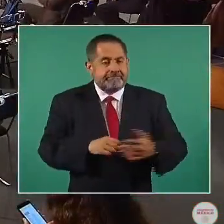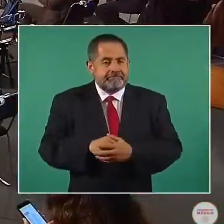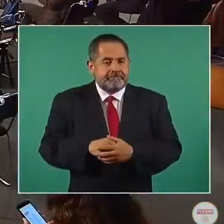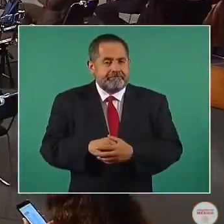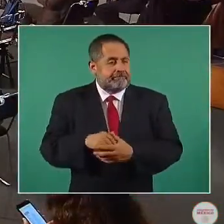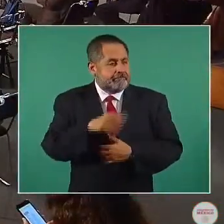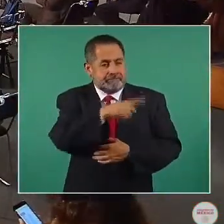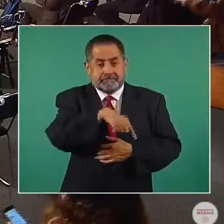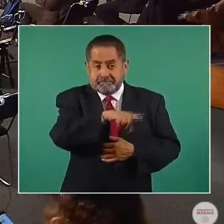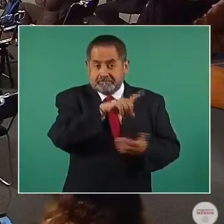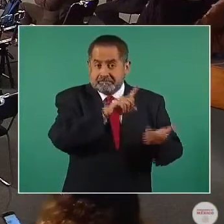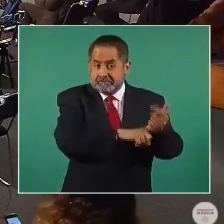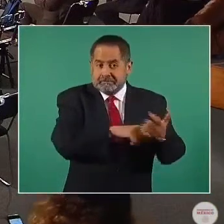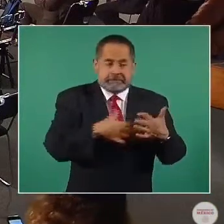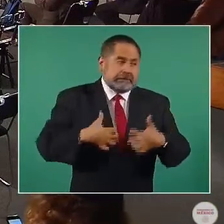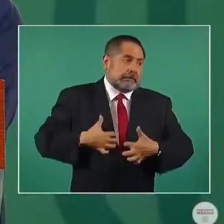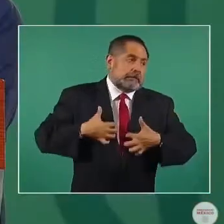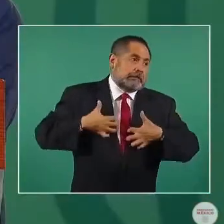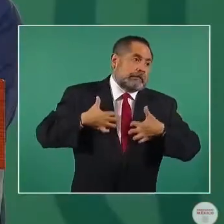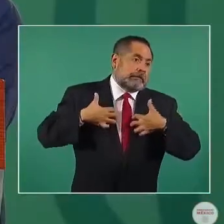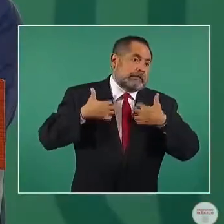Miren el coraje que tienen nuestros